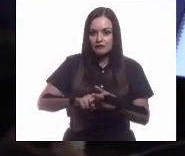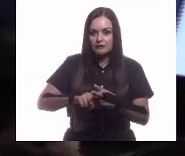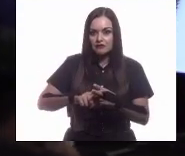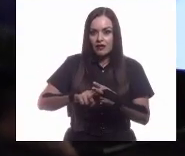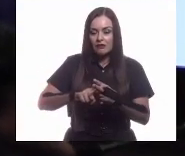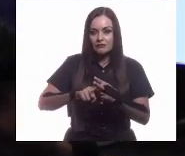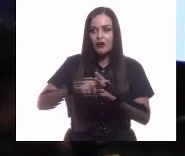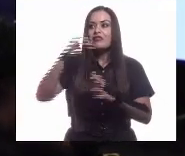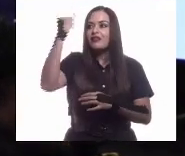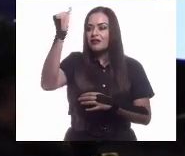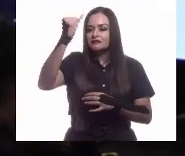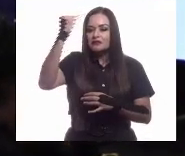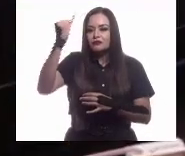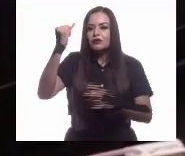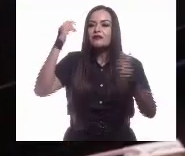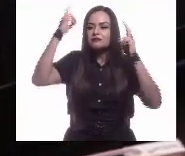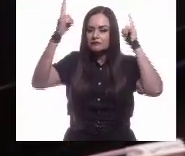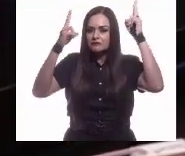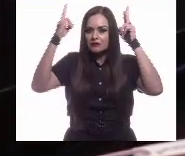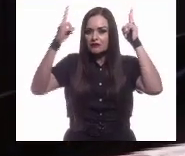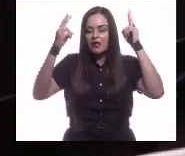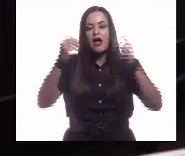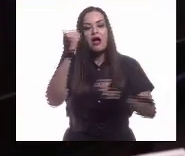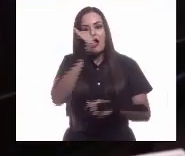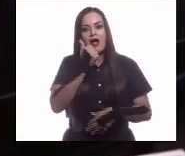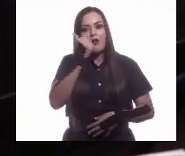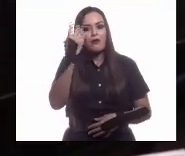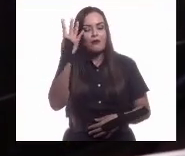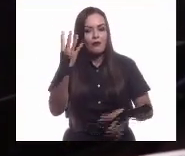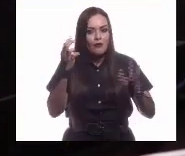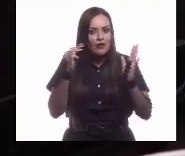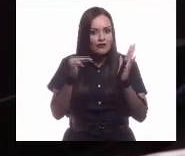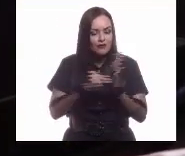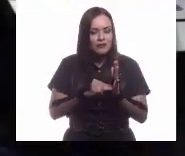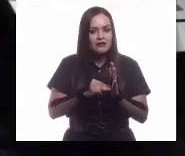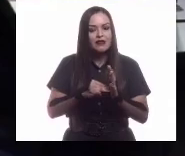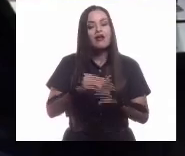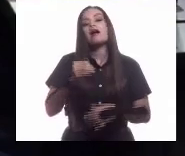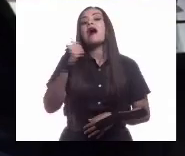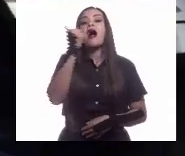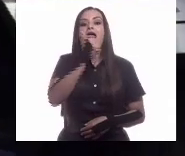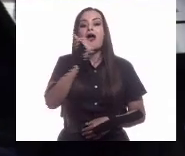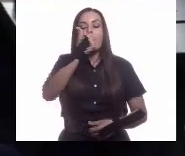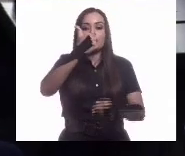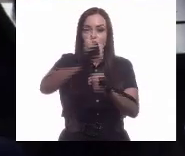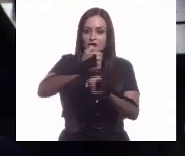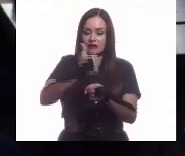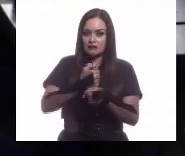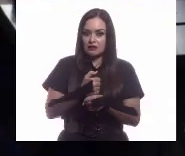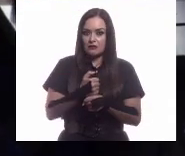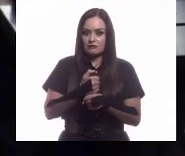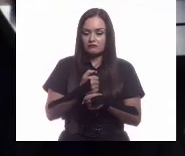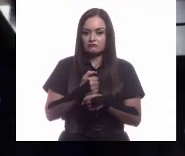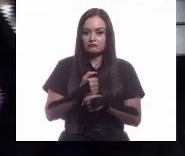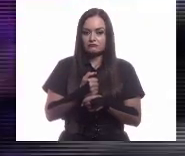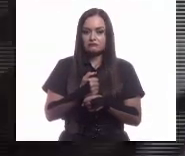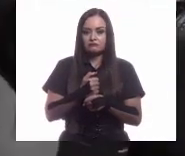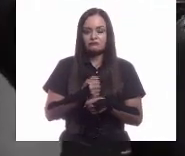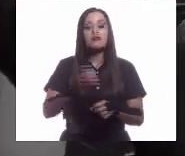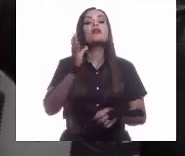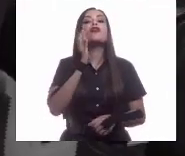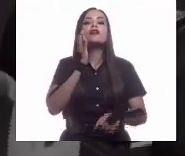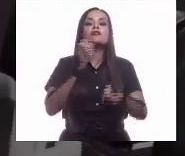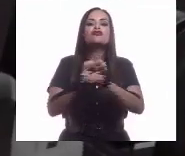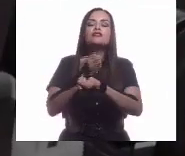en donde 4.450 estudiantes de sexto de primaria han visitado las instalaciones del Congreso